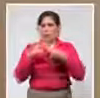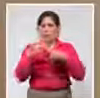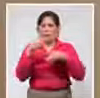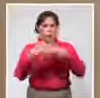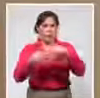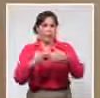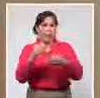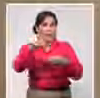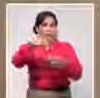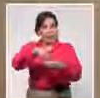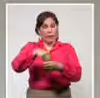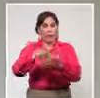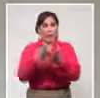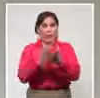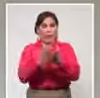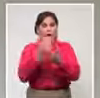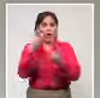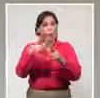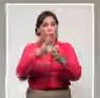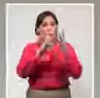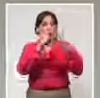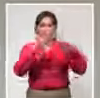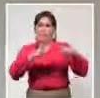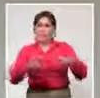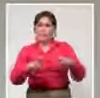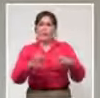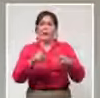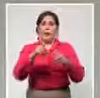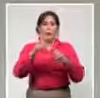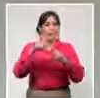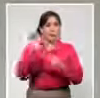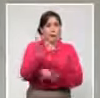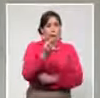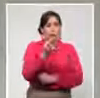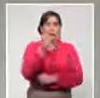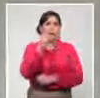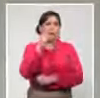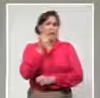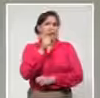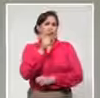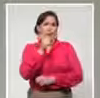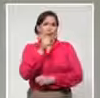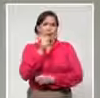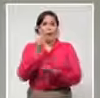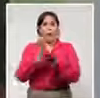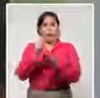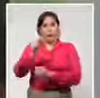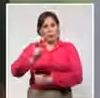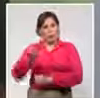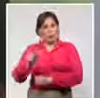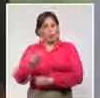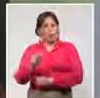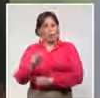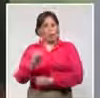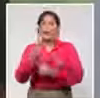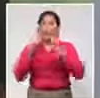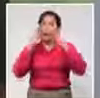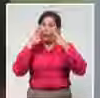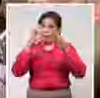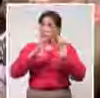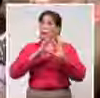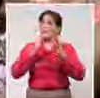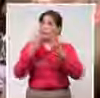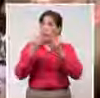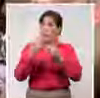Otros hacen uso del internet y las nuevas tecnologías para aclarar las dudas de sus alumnos. Esencial el papel de la